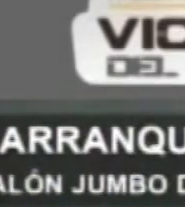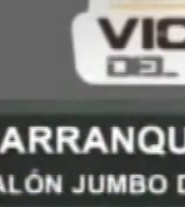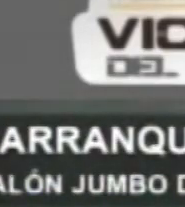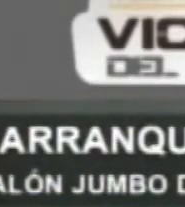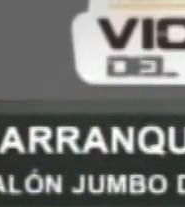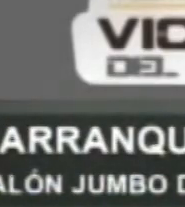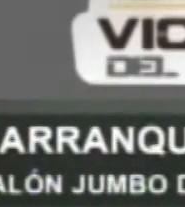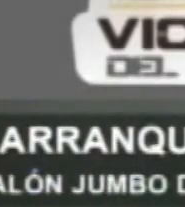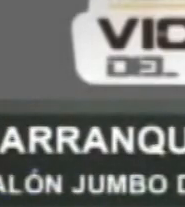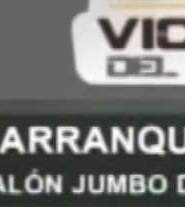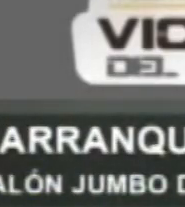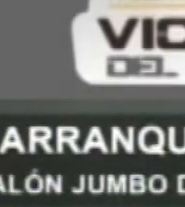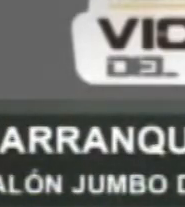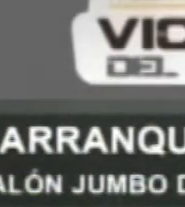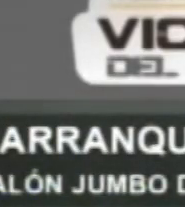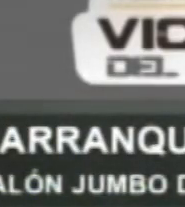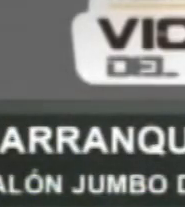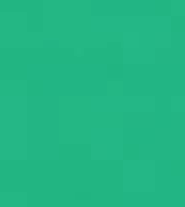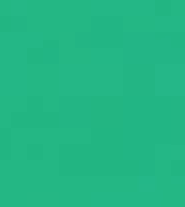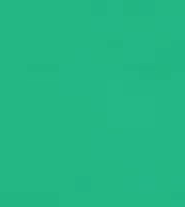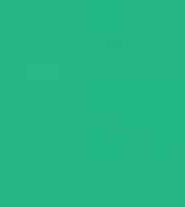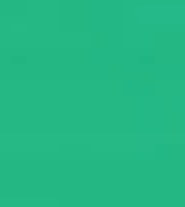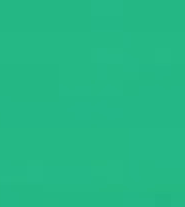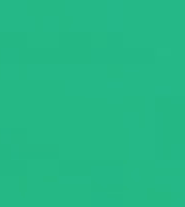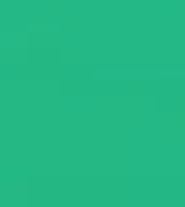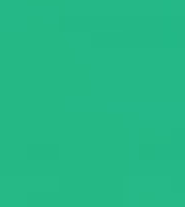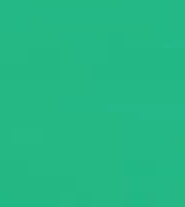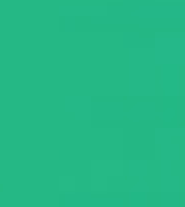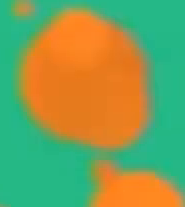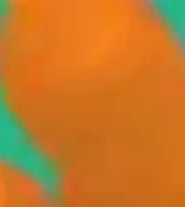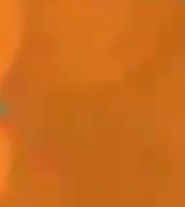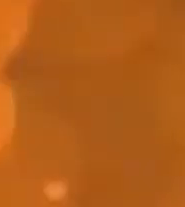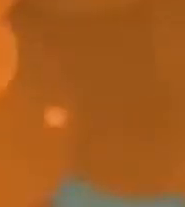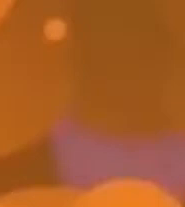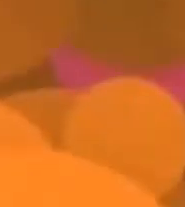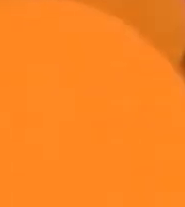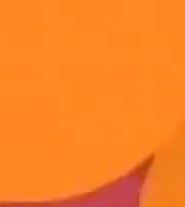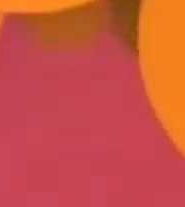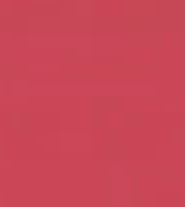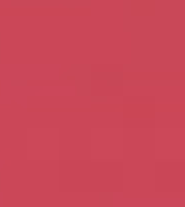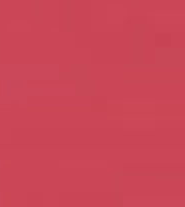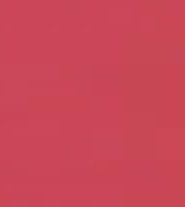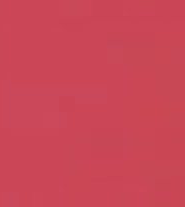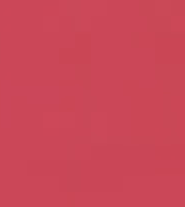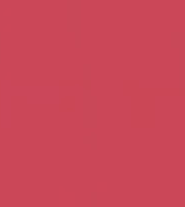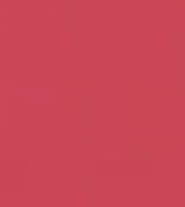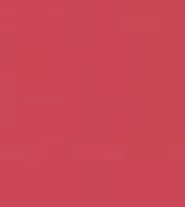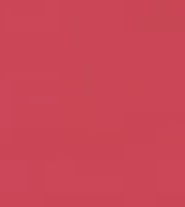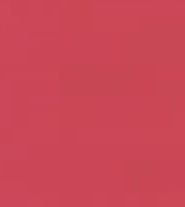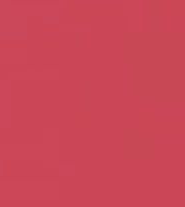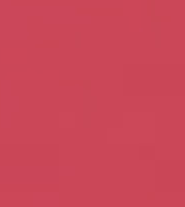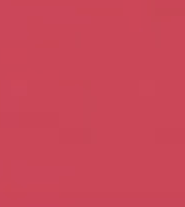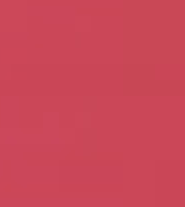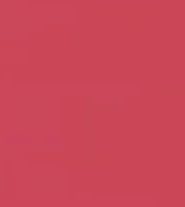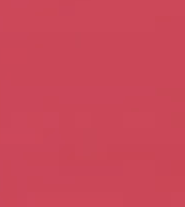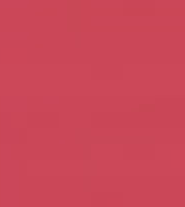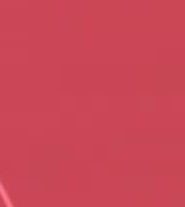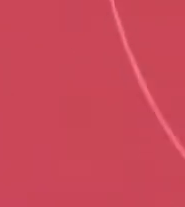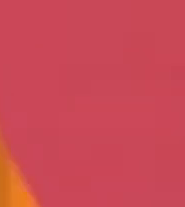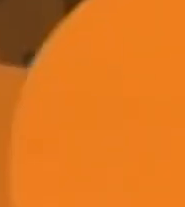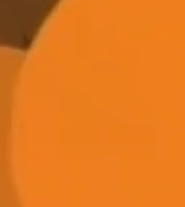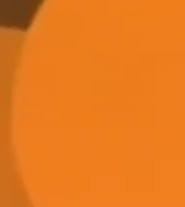fútbol con Don Vicente del Bosque. Estás viendo las